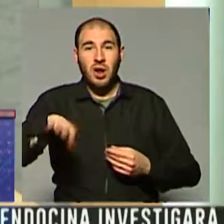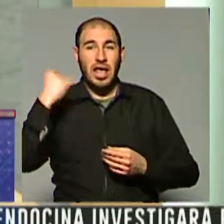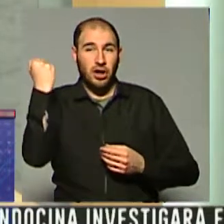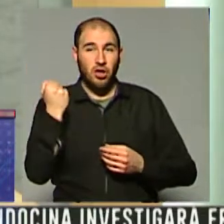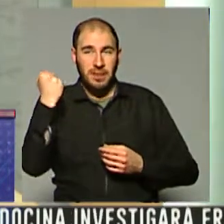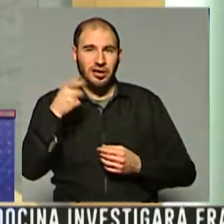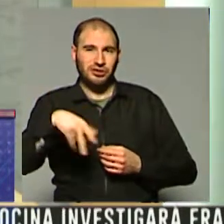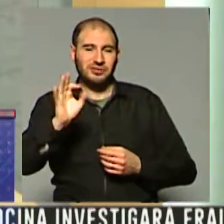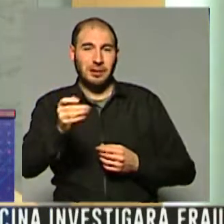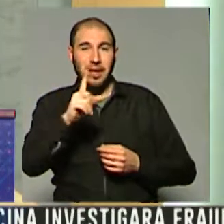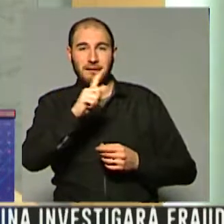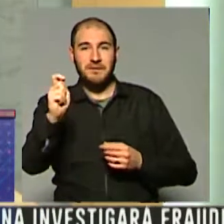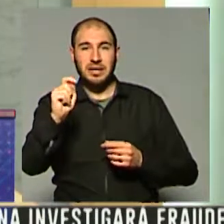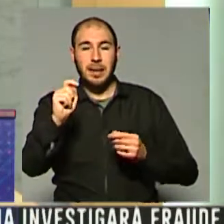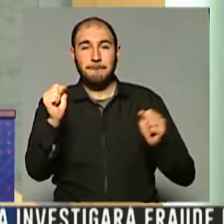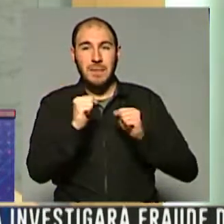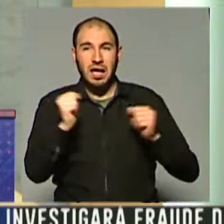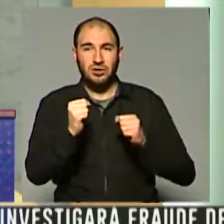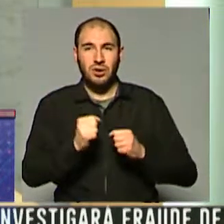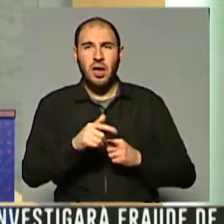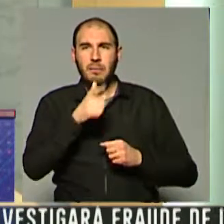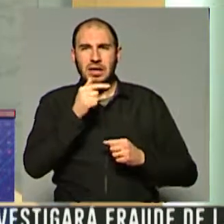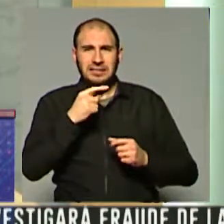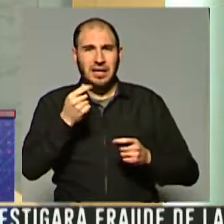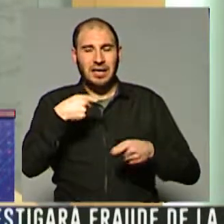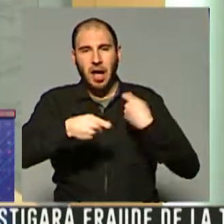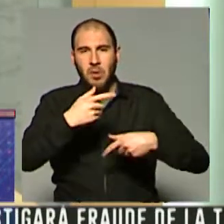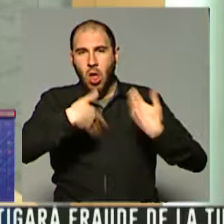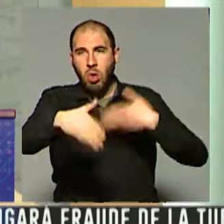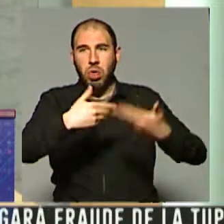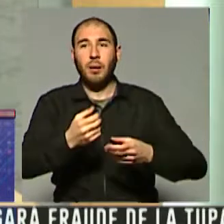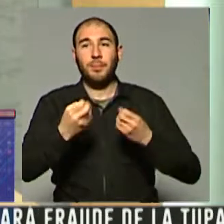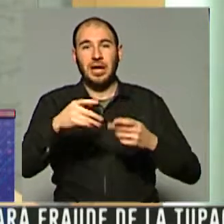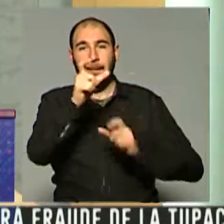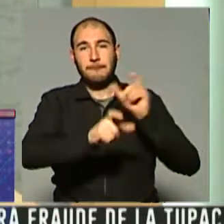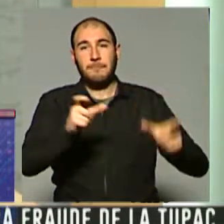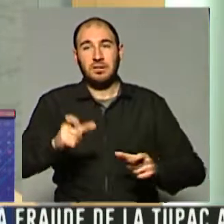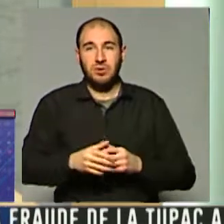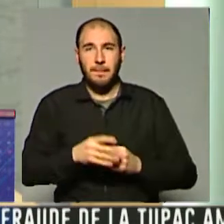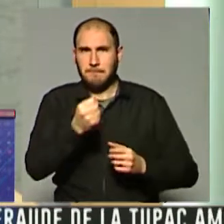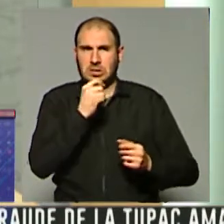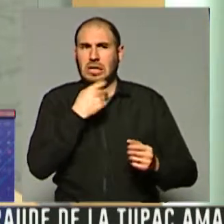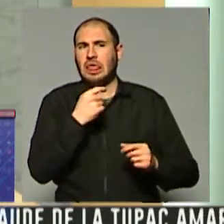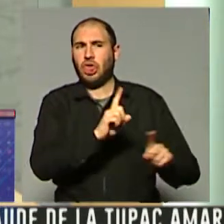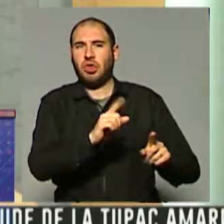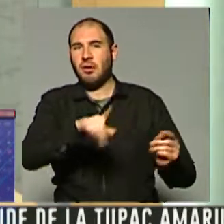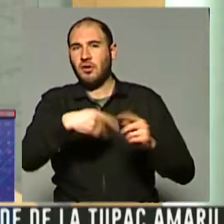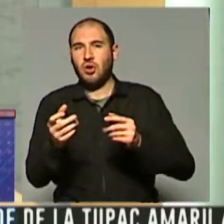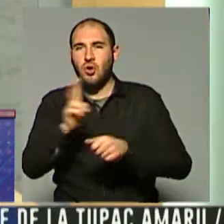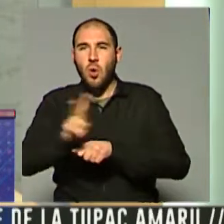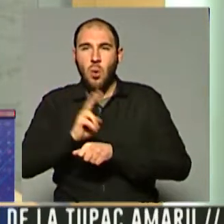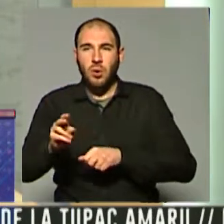economía. Sabemos que desde fines del mes de mayo hubo una especie de corrida cambiaria porque la población no quería el peso y buscaba algún